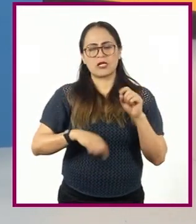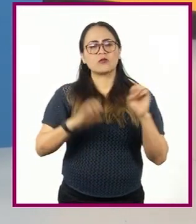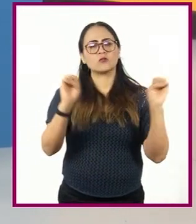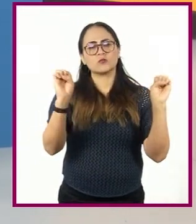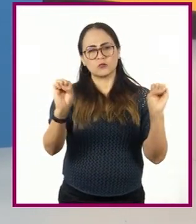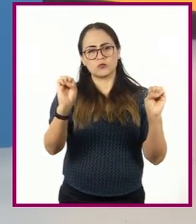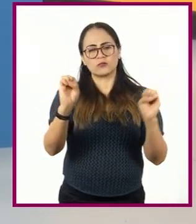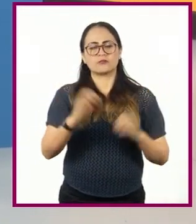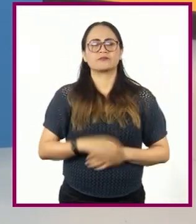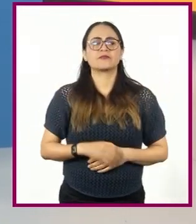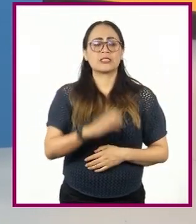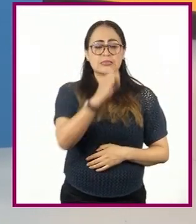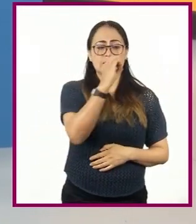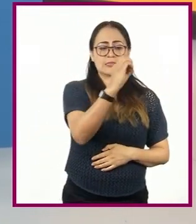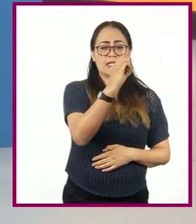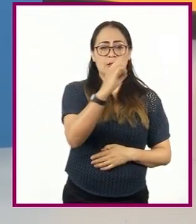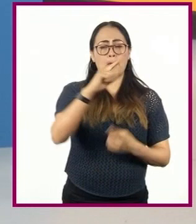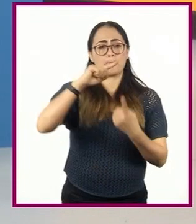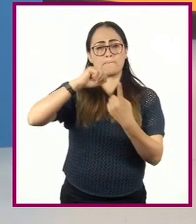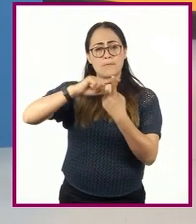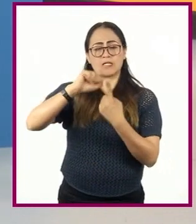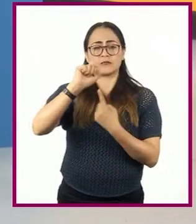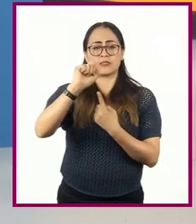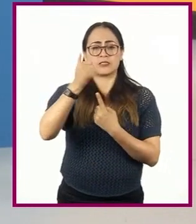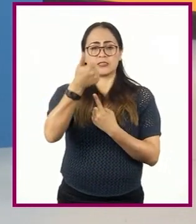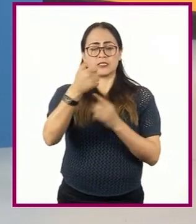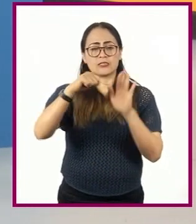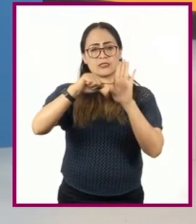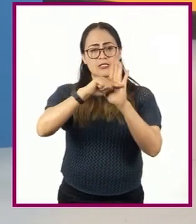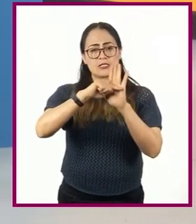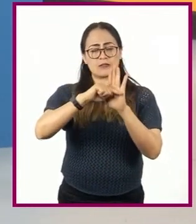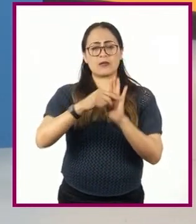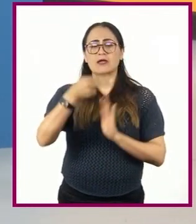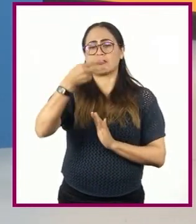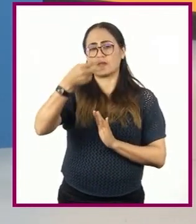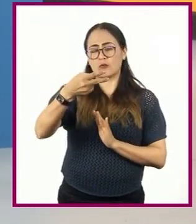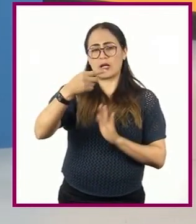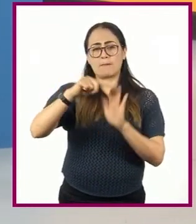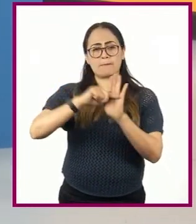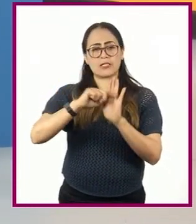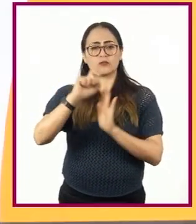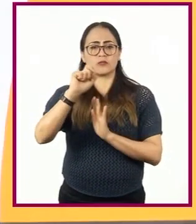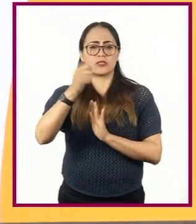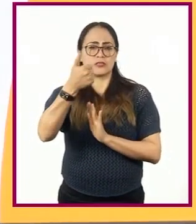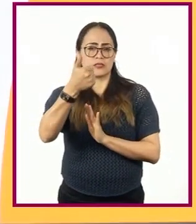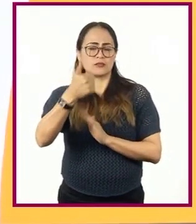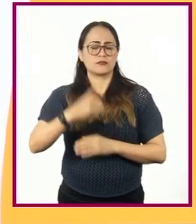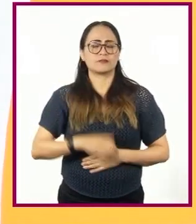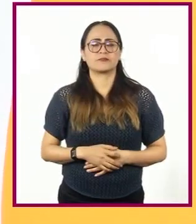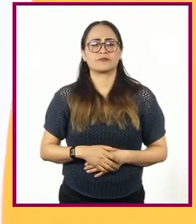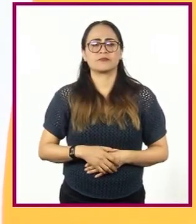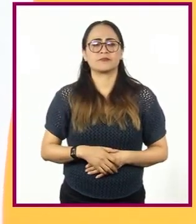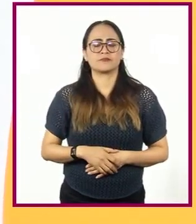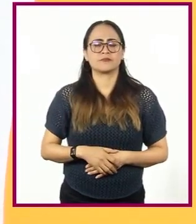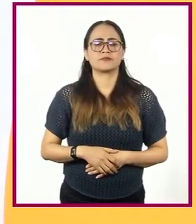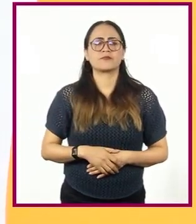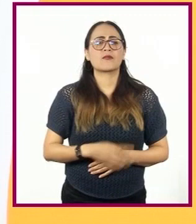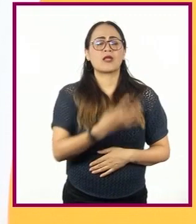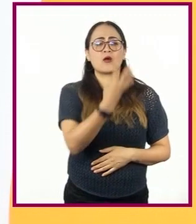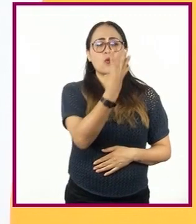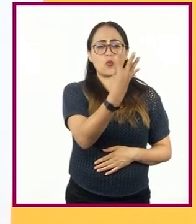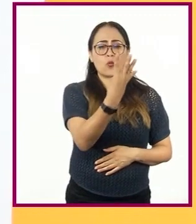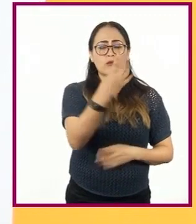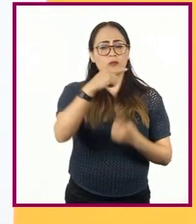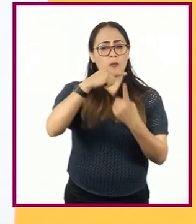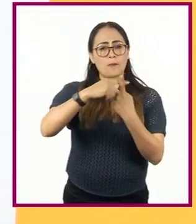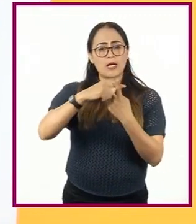Queda 0 más 26 negativo, que es igual a 26 negativo. Por lo tanto, 4